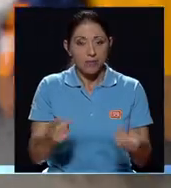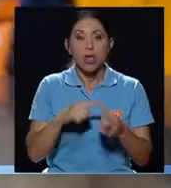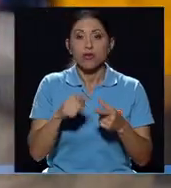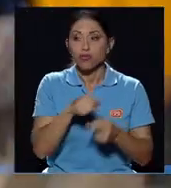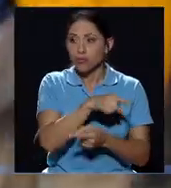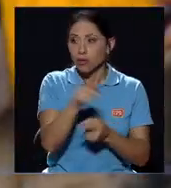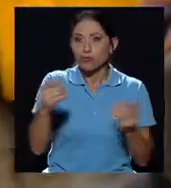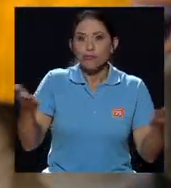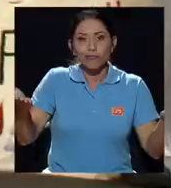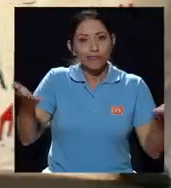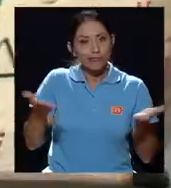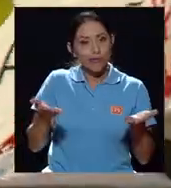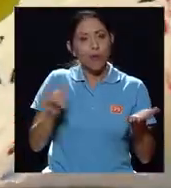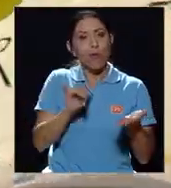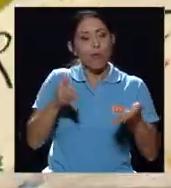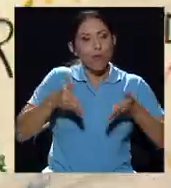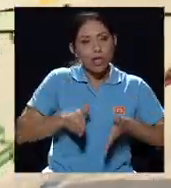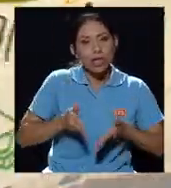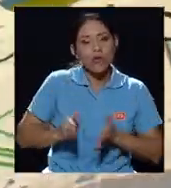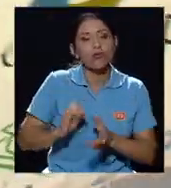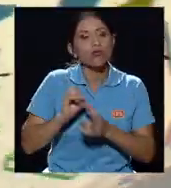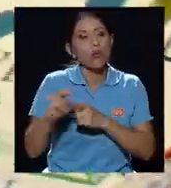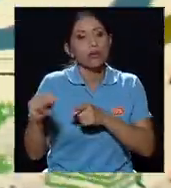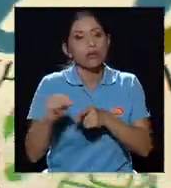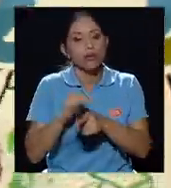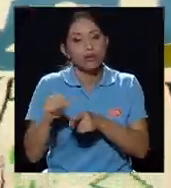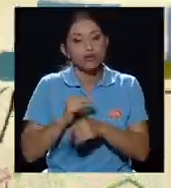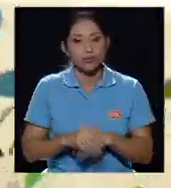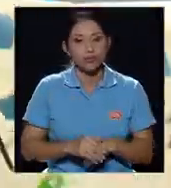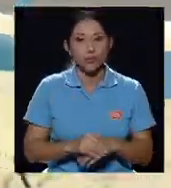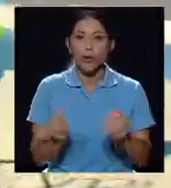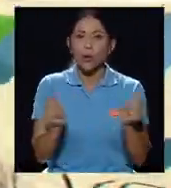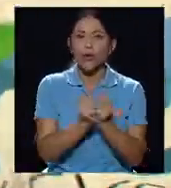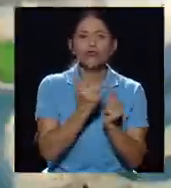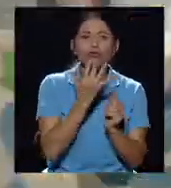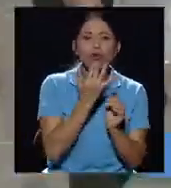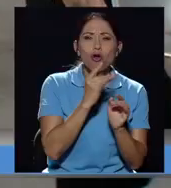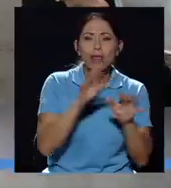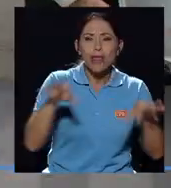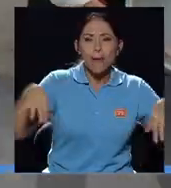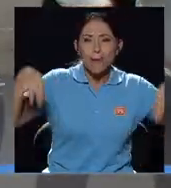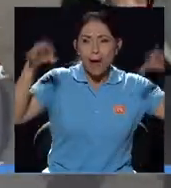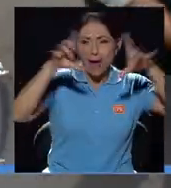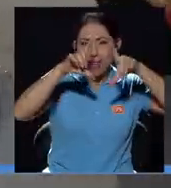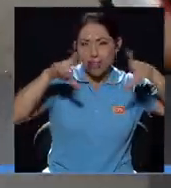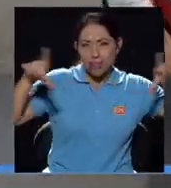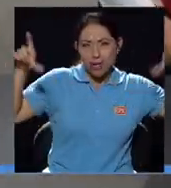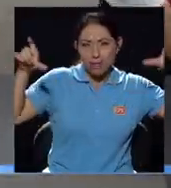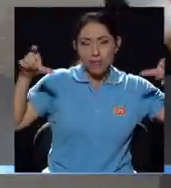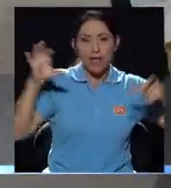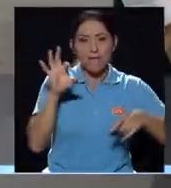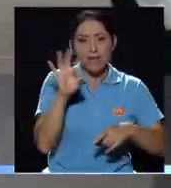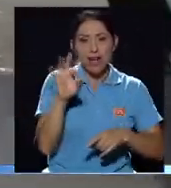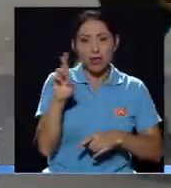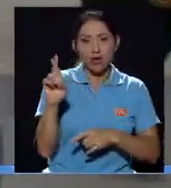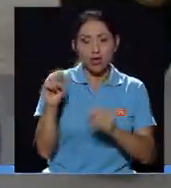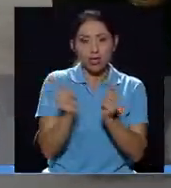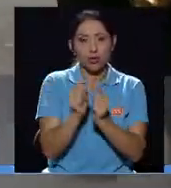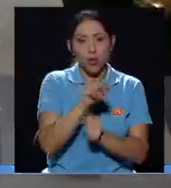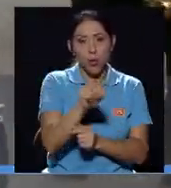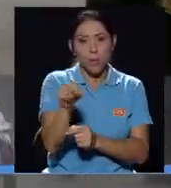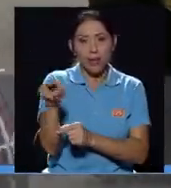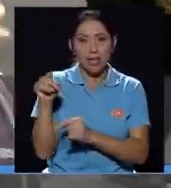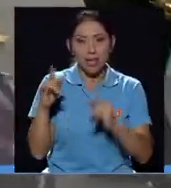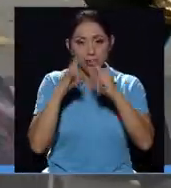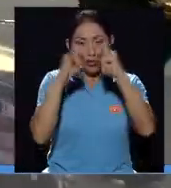como si fueran hijos, como si fueran nietos. Con una colorida manta, don Fernando Rodríguez y sus compañeros del albergue